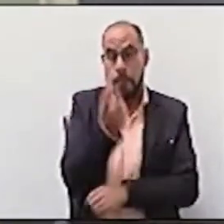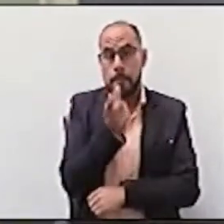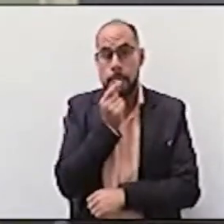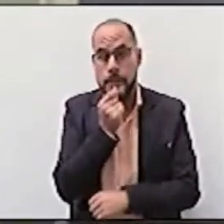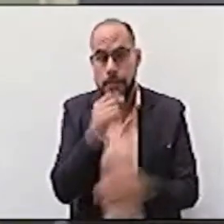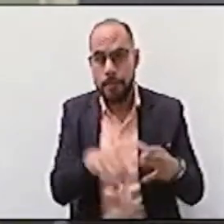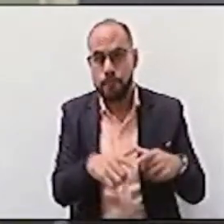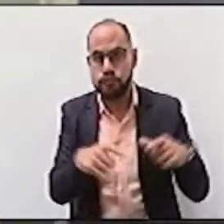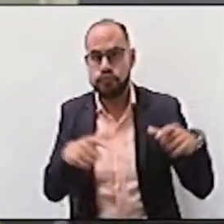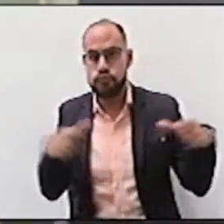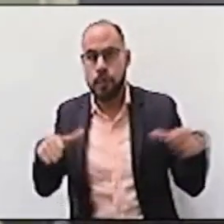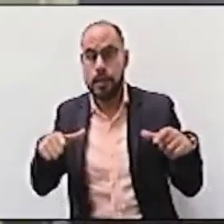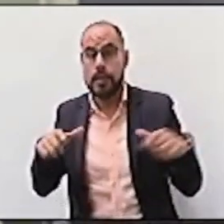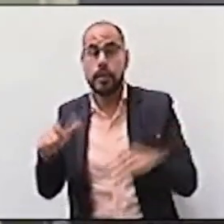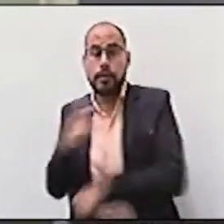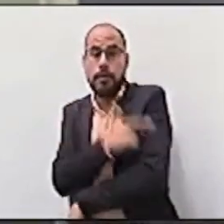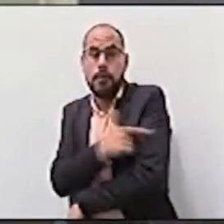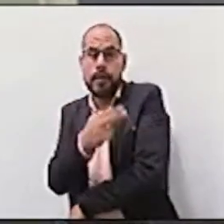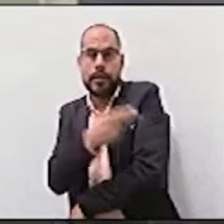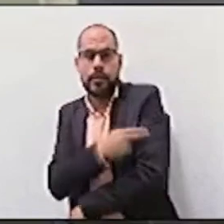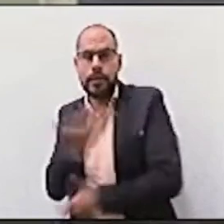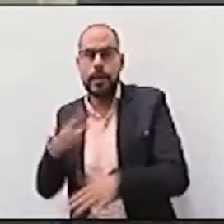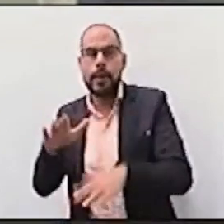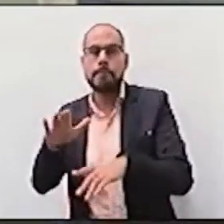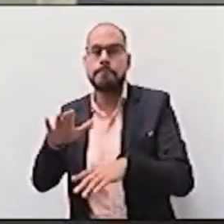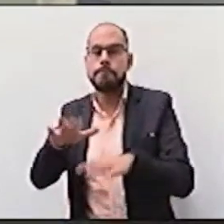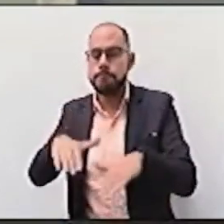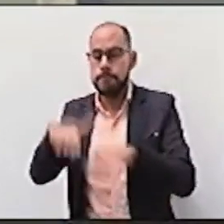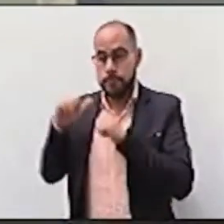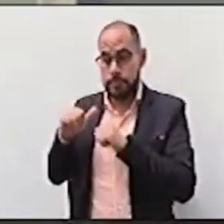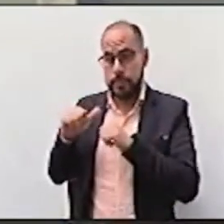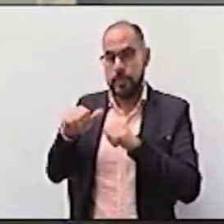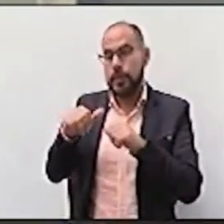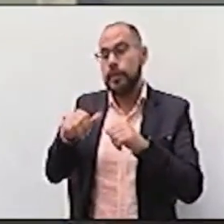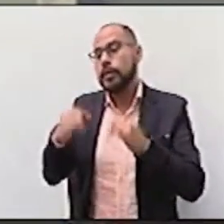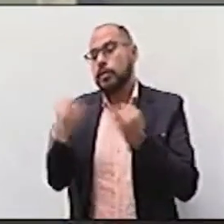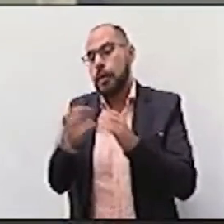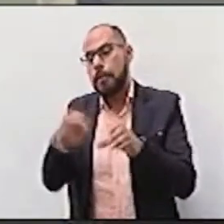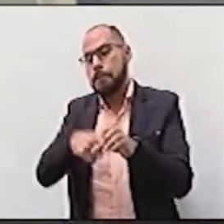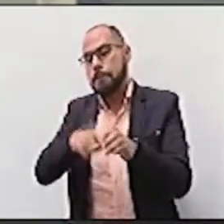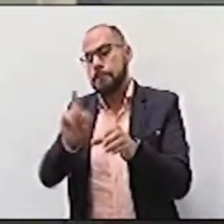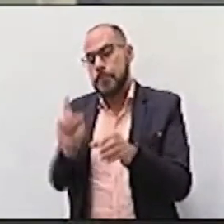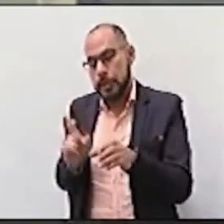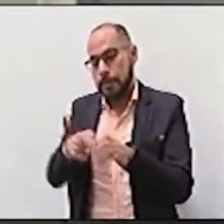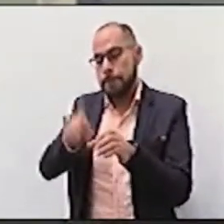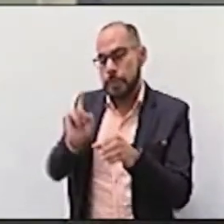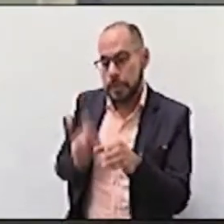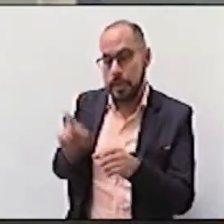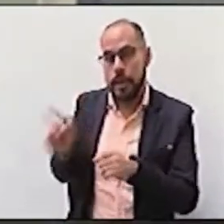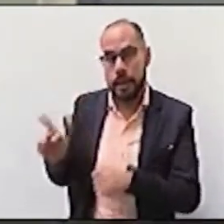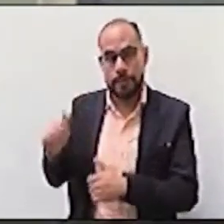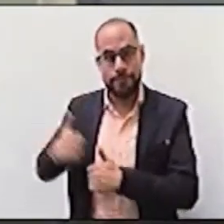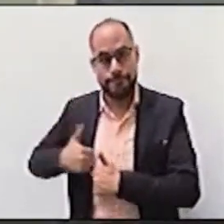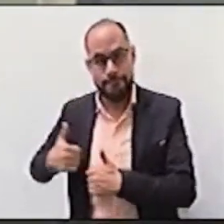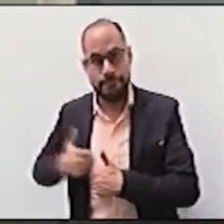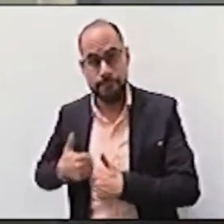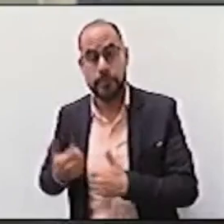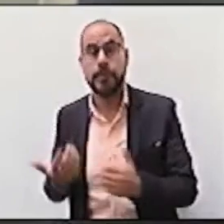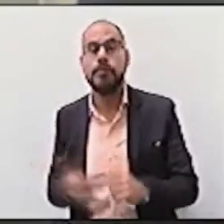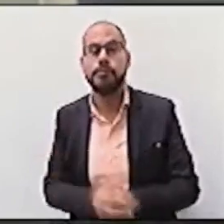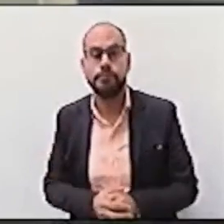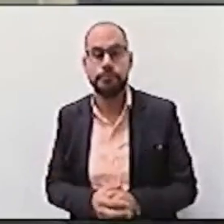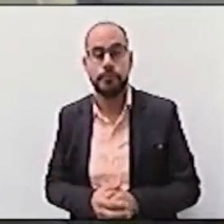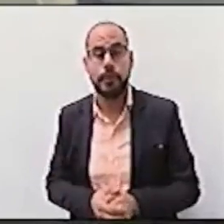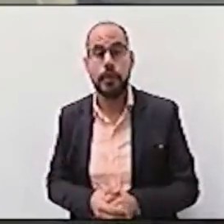tareas que normalmente le corresponden a los elementos de las Fuerzas Armadas. Se impone